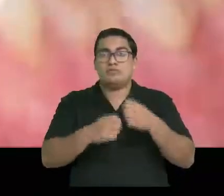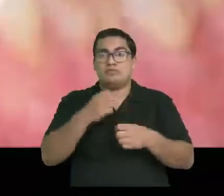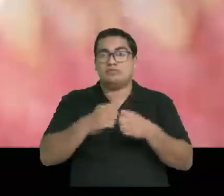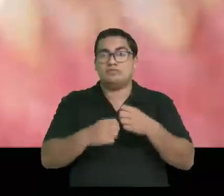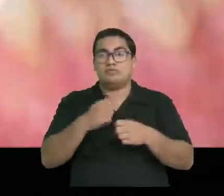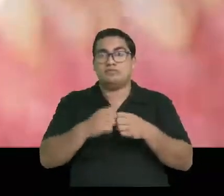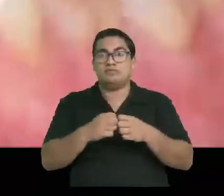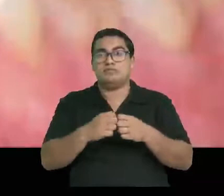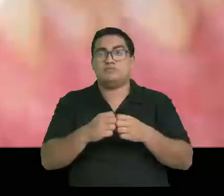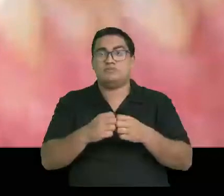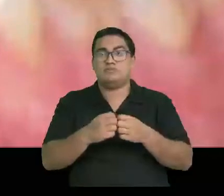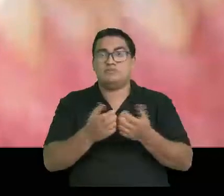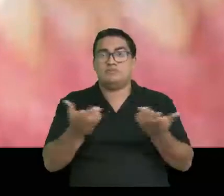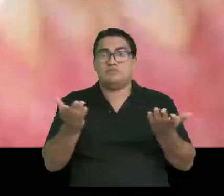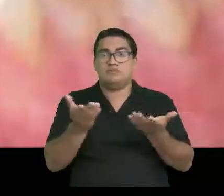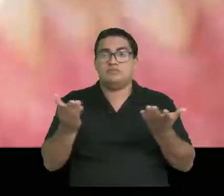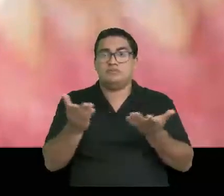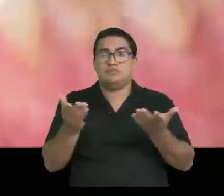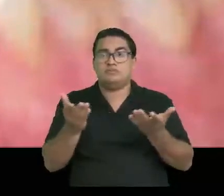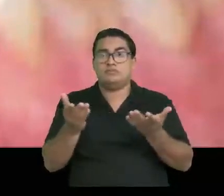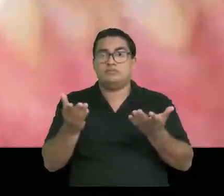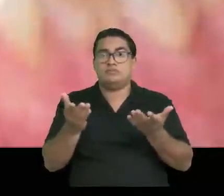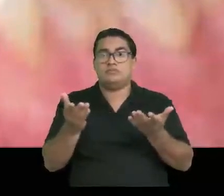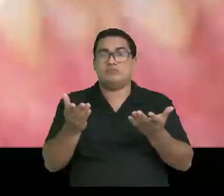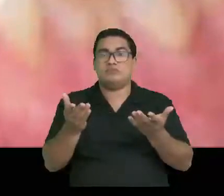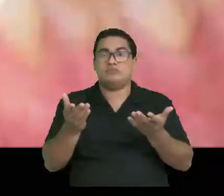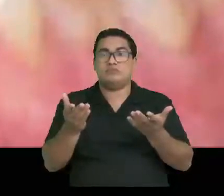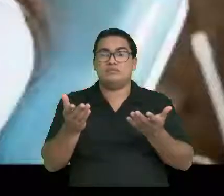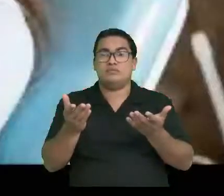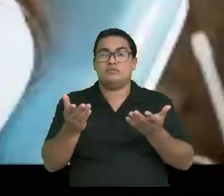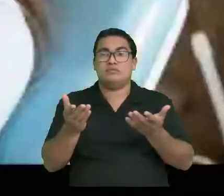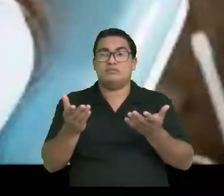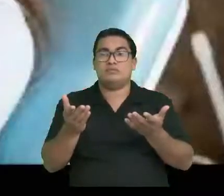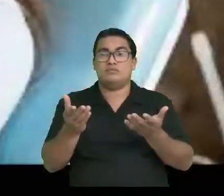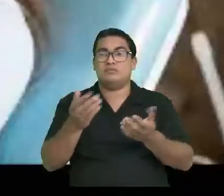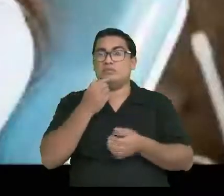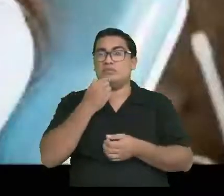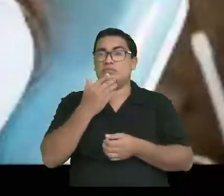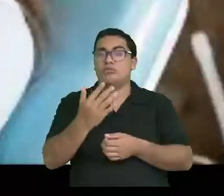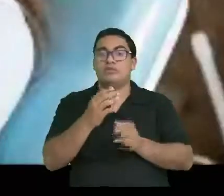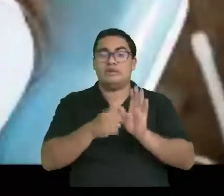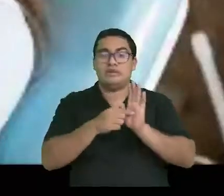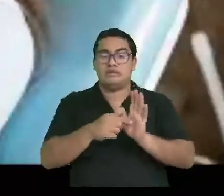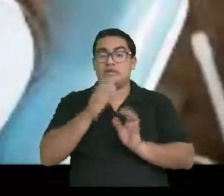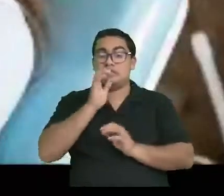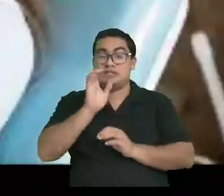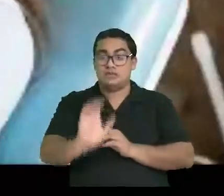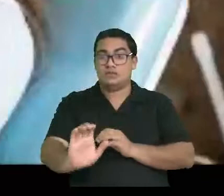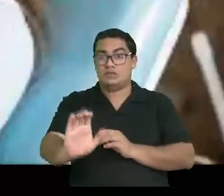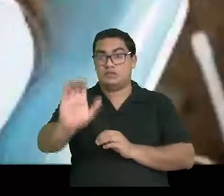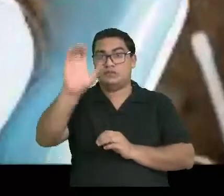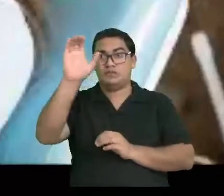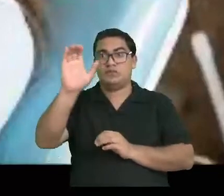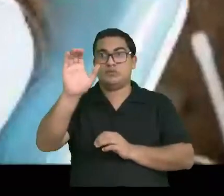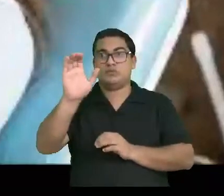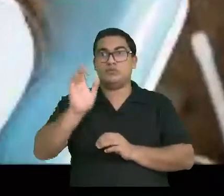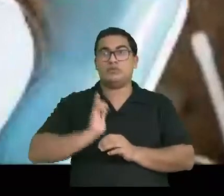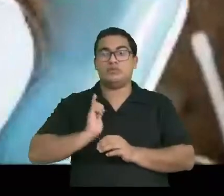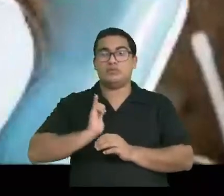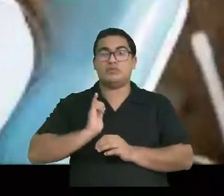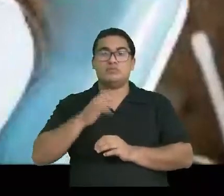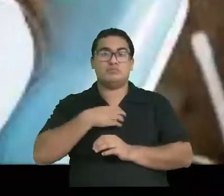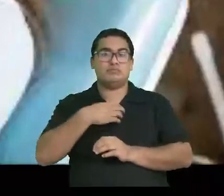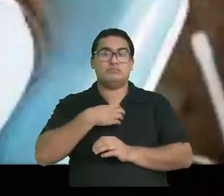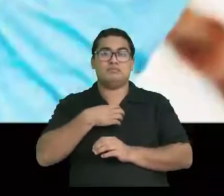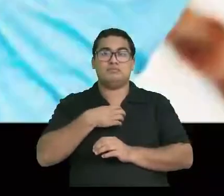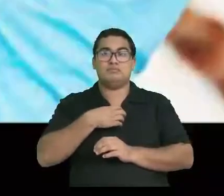más, es más mecánica, ¿verdad? Porque cuando el niño está creciendo, hay un patrón de crecimiento,